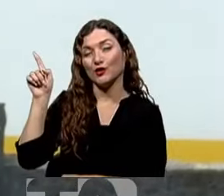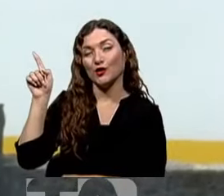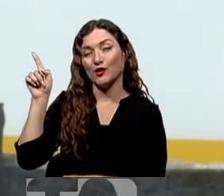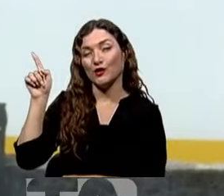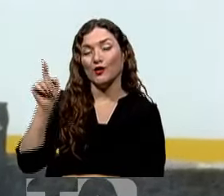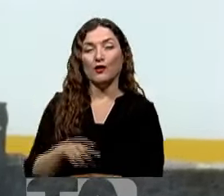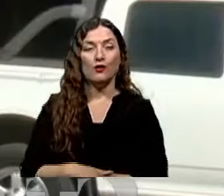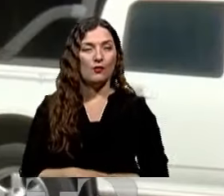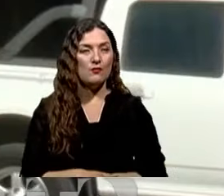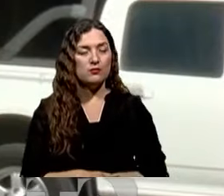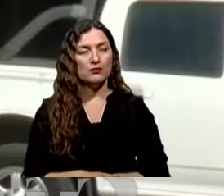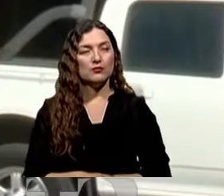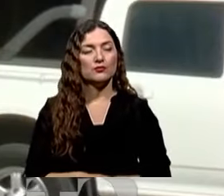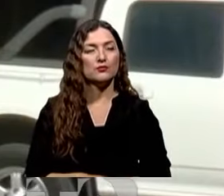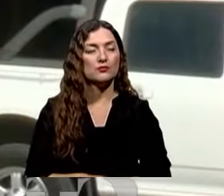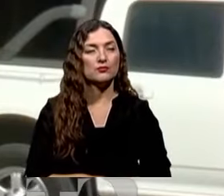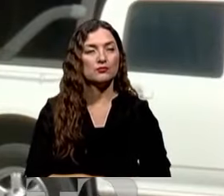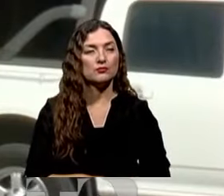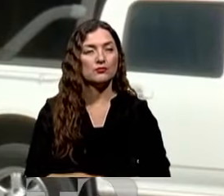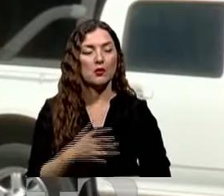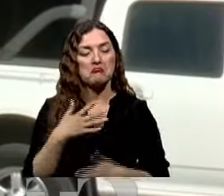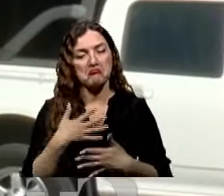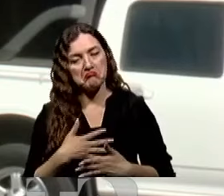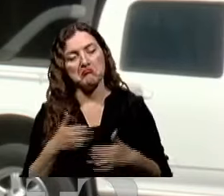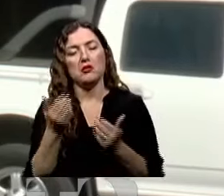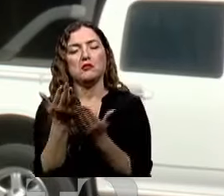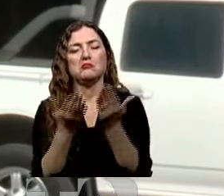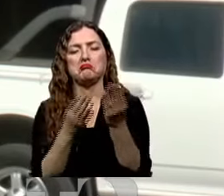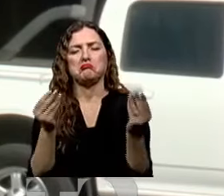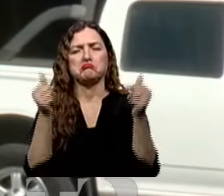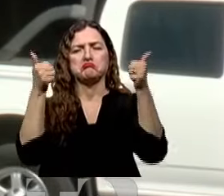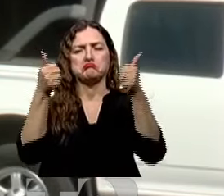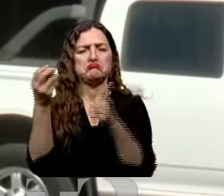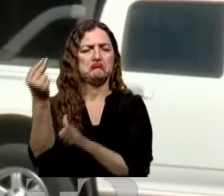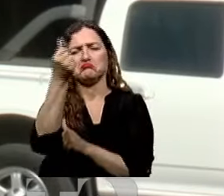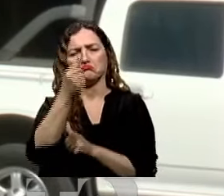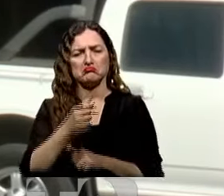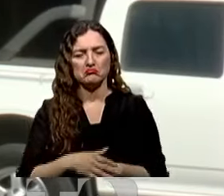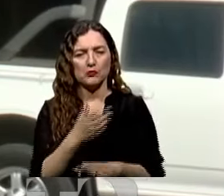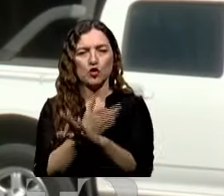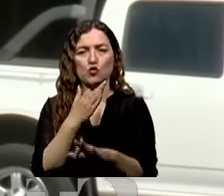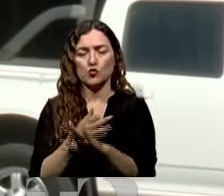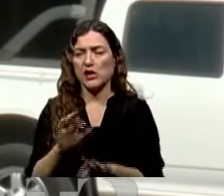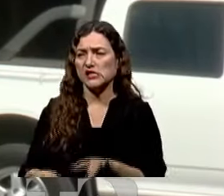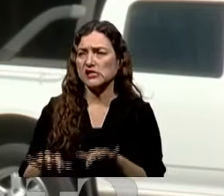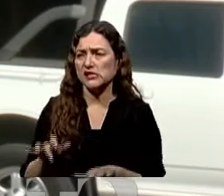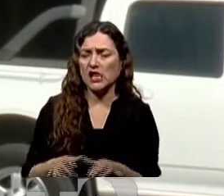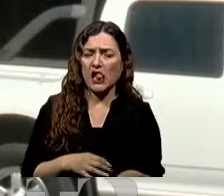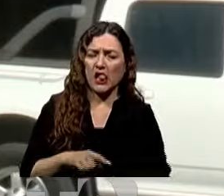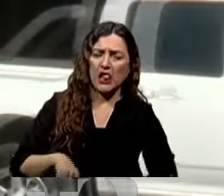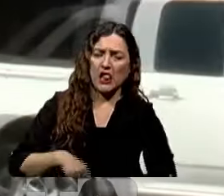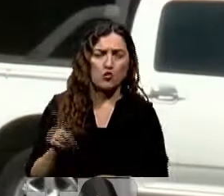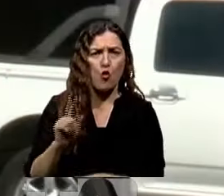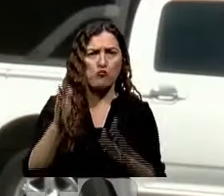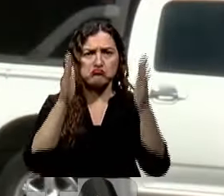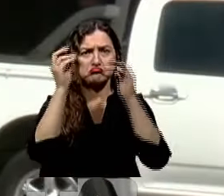ubicado en Cutuglagua. Me siento satisfecho, el servicio ha sido rápido, no he tenido que coger turno, me han atendido ese mismo